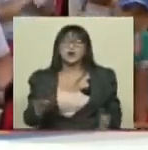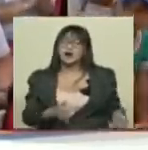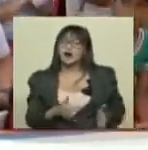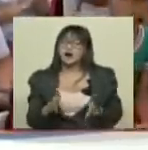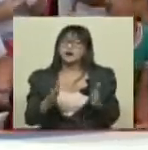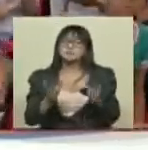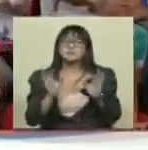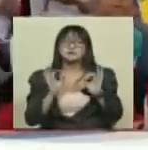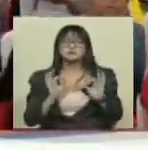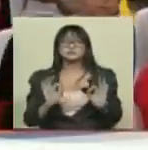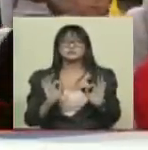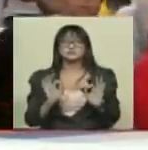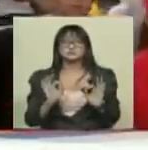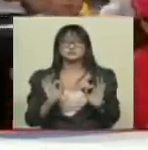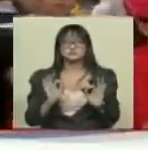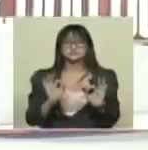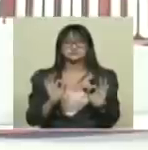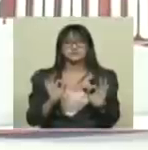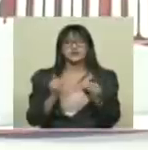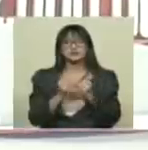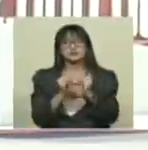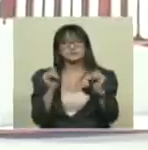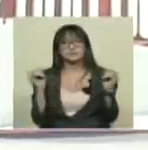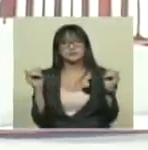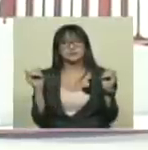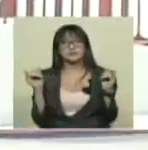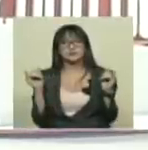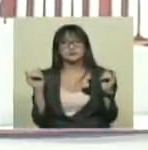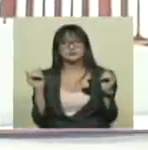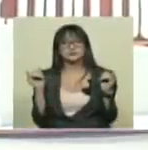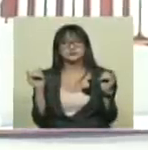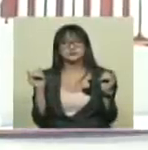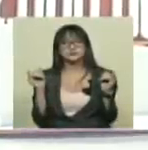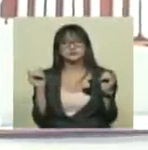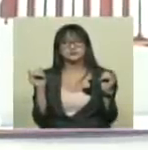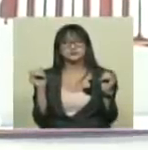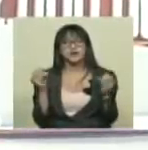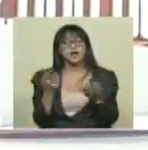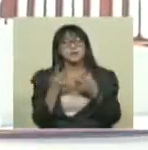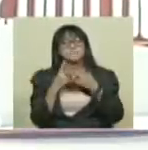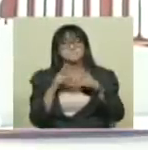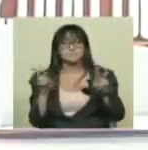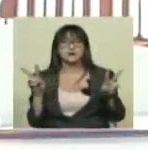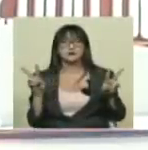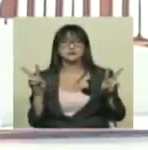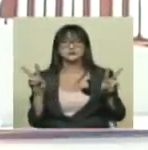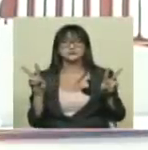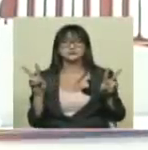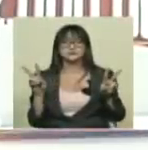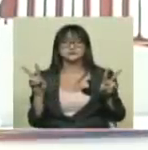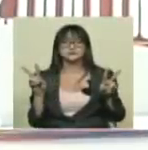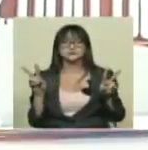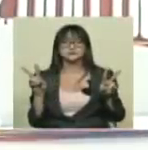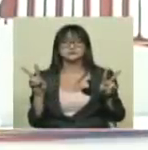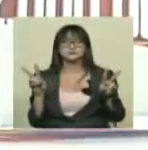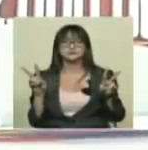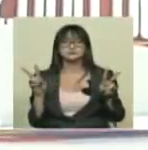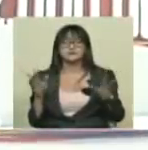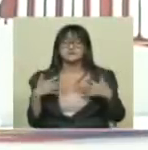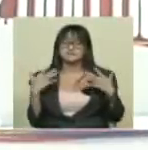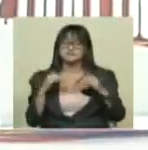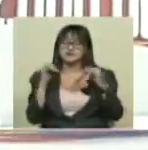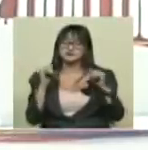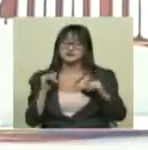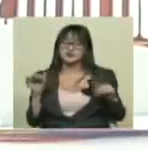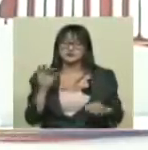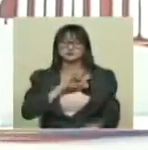y el sendero de la independencia, de la paz y de la